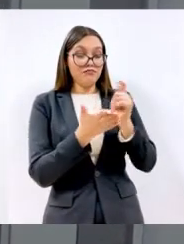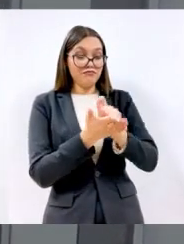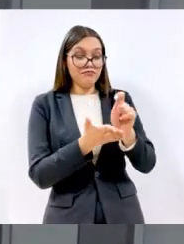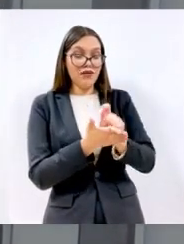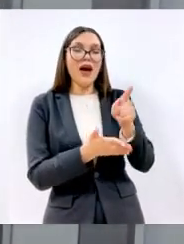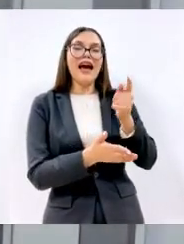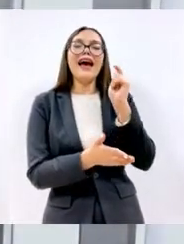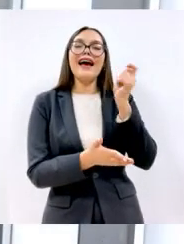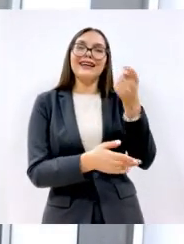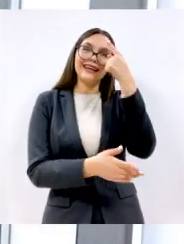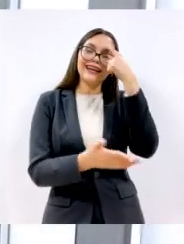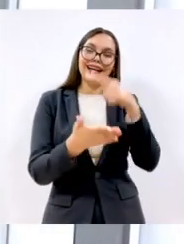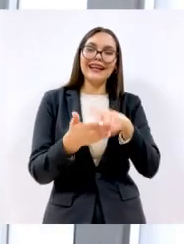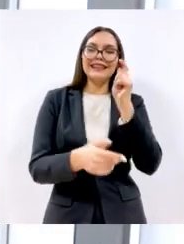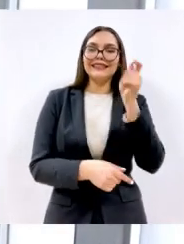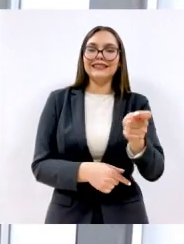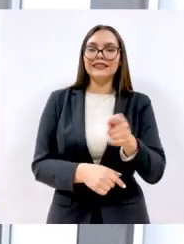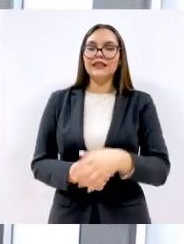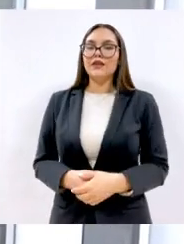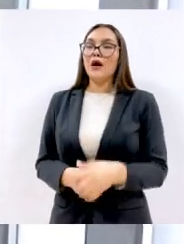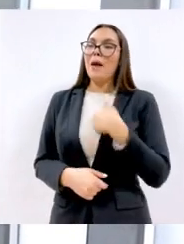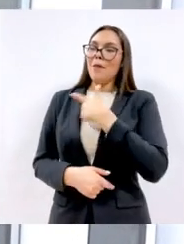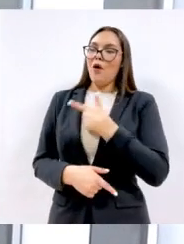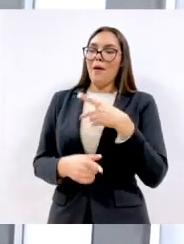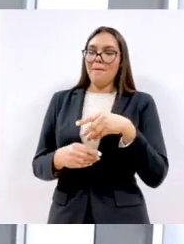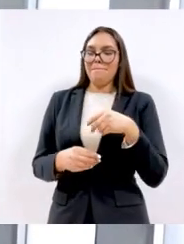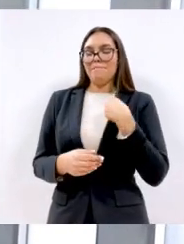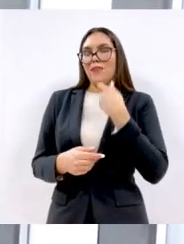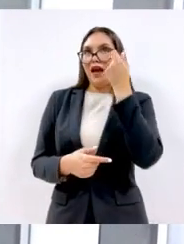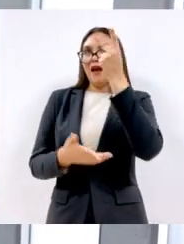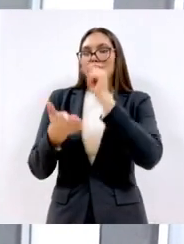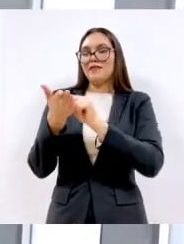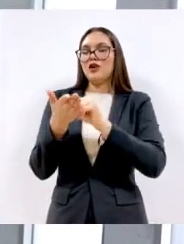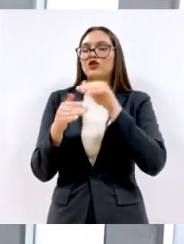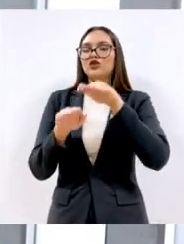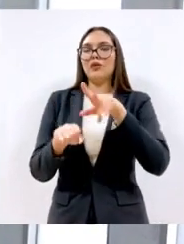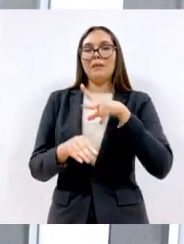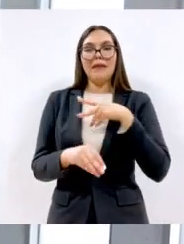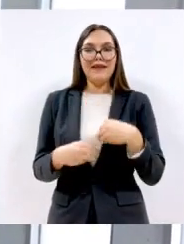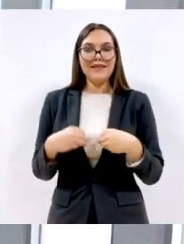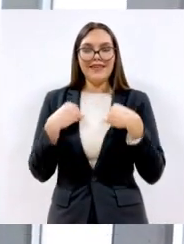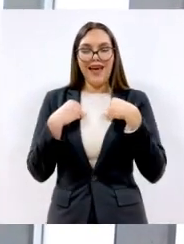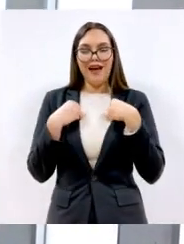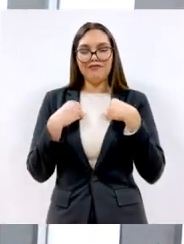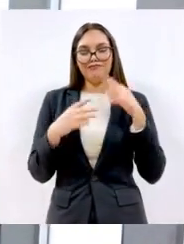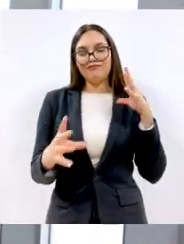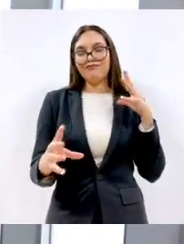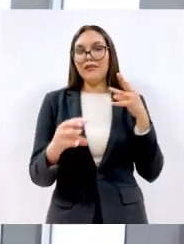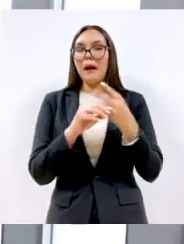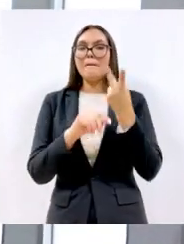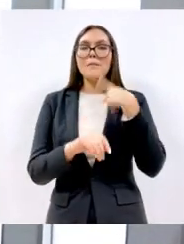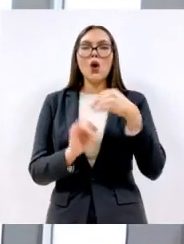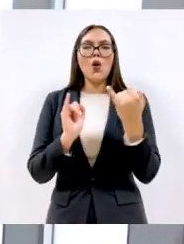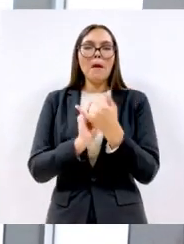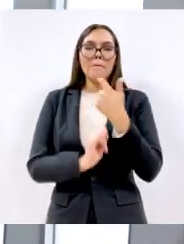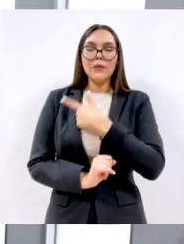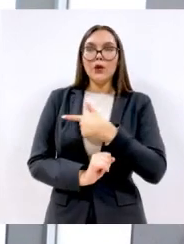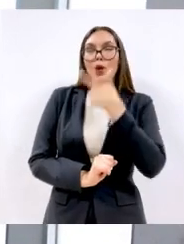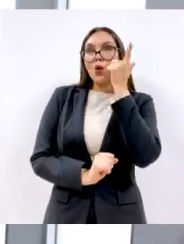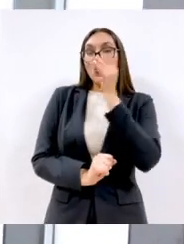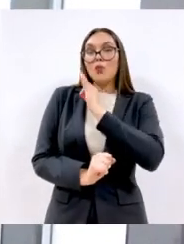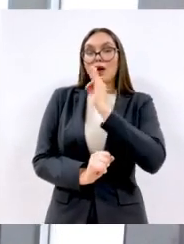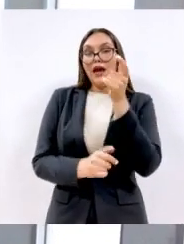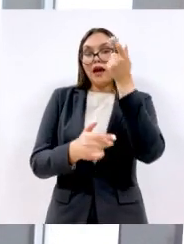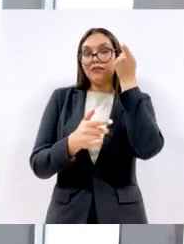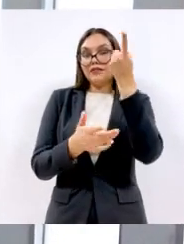qué trataría? Me gustaría mucho escribir mi biografía. Pero me gustaría también escribir